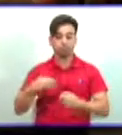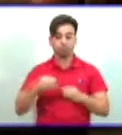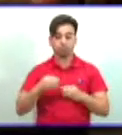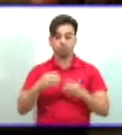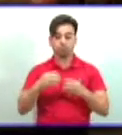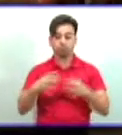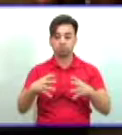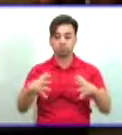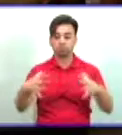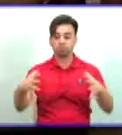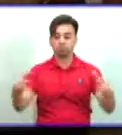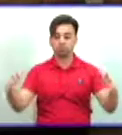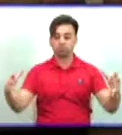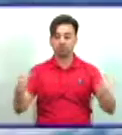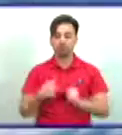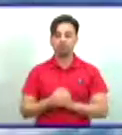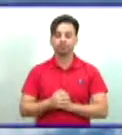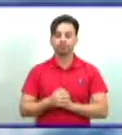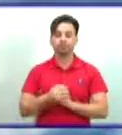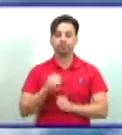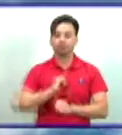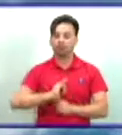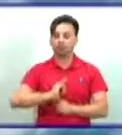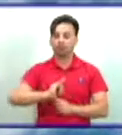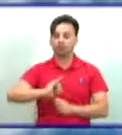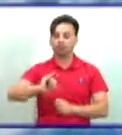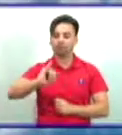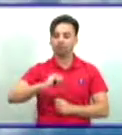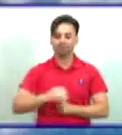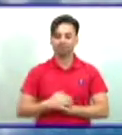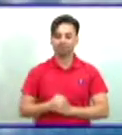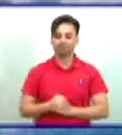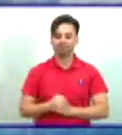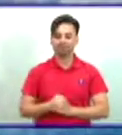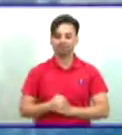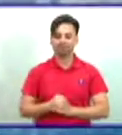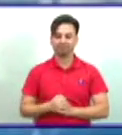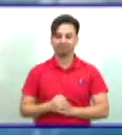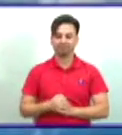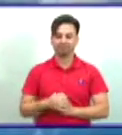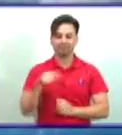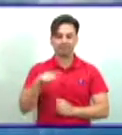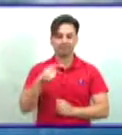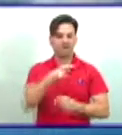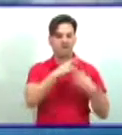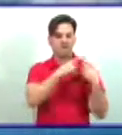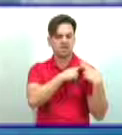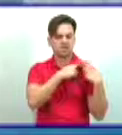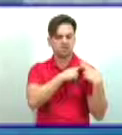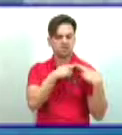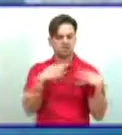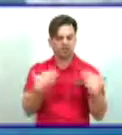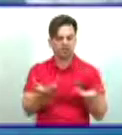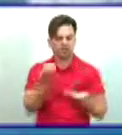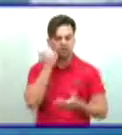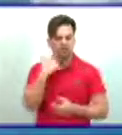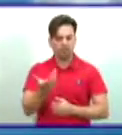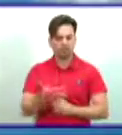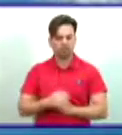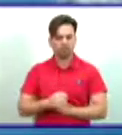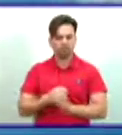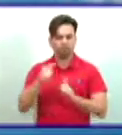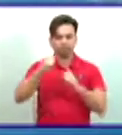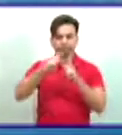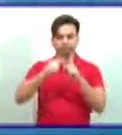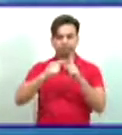que si lo hicieran por la Tierra. Mantiene la temperatura del planeta. Si te preguntas qué impide que nos